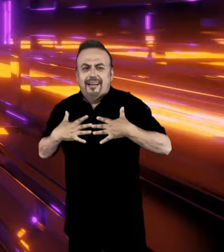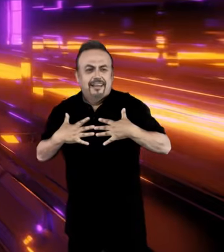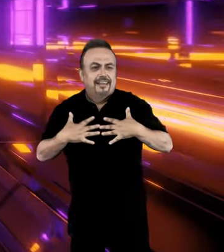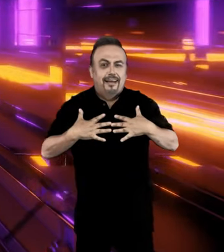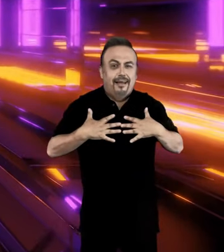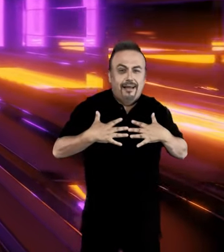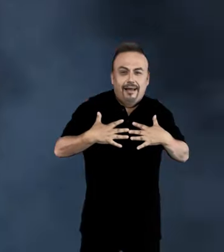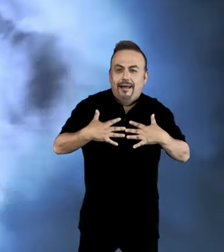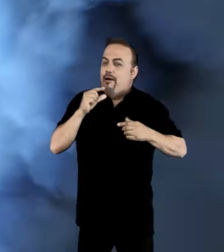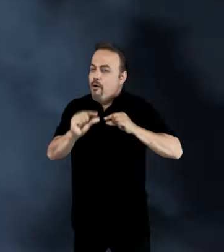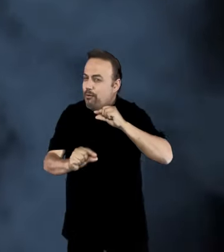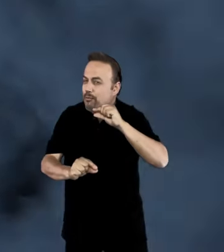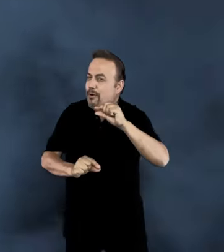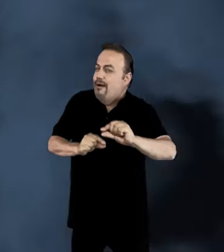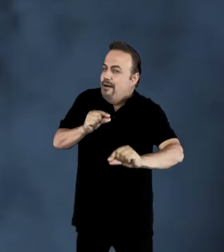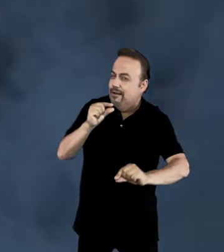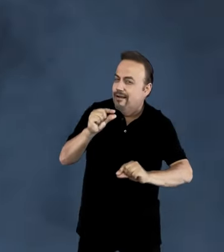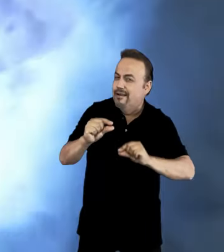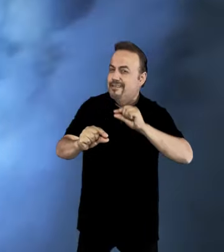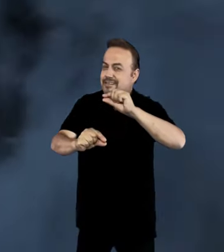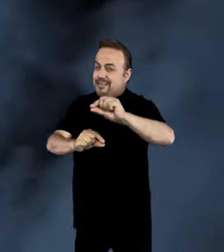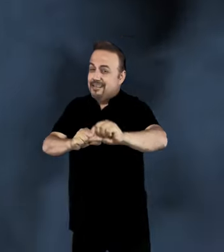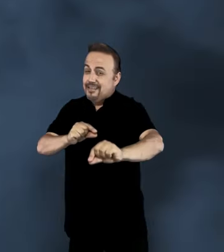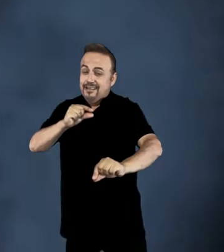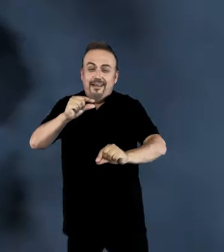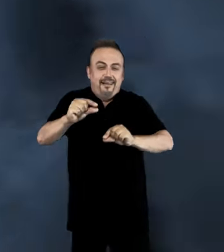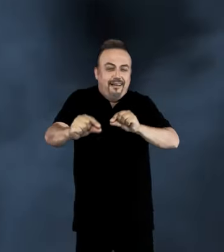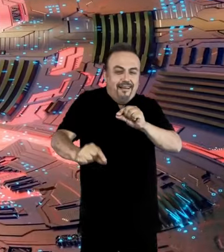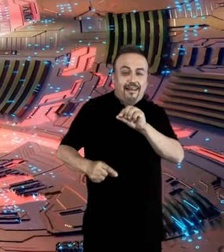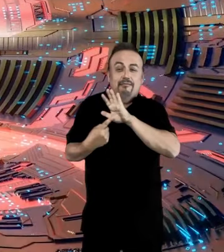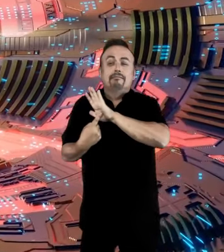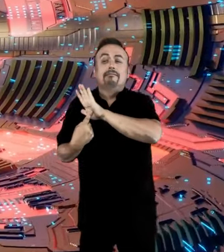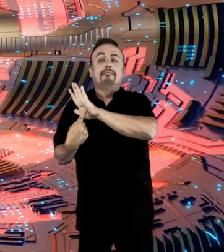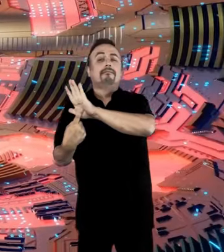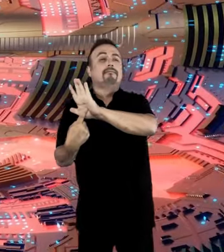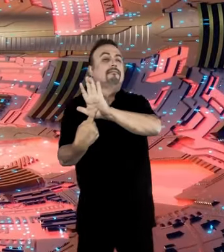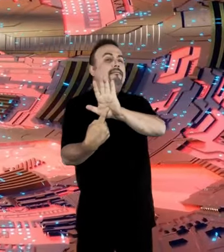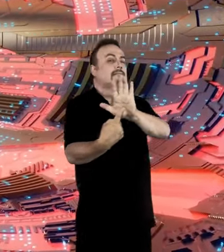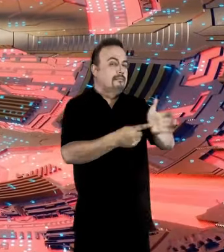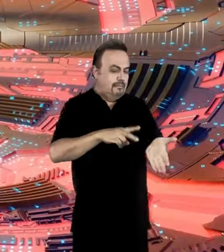lloviendo.